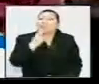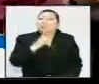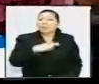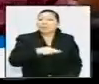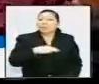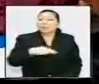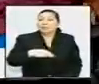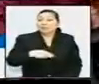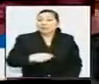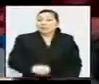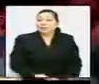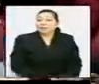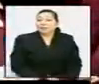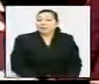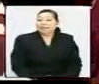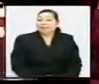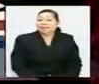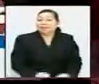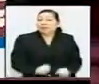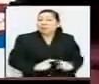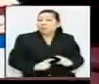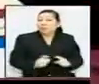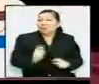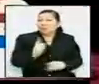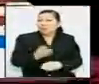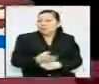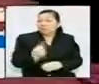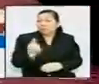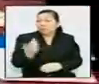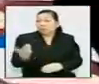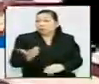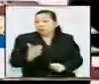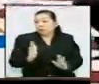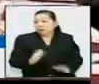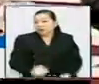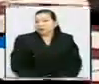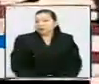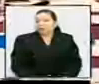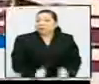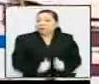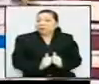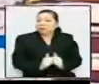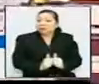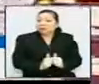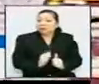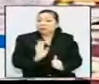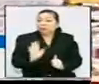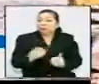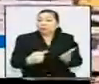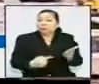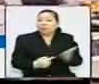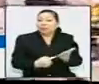viceministra de Transportes, sí, algunas veces fue sola y otras veces se fue acompañada